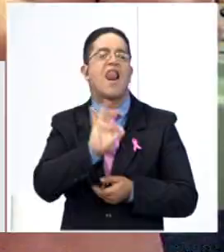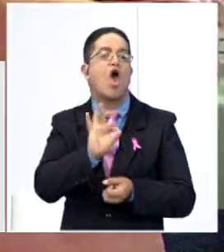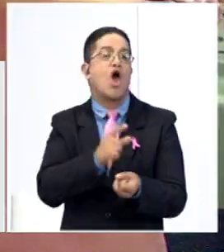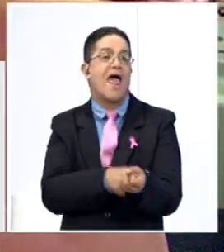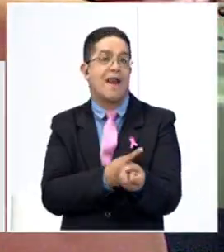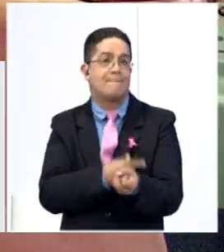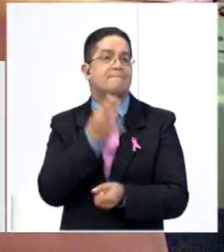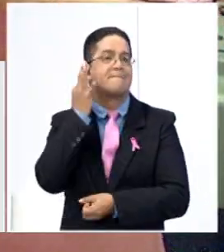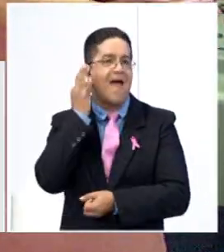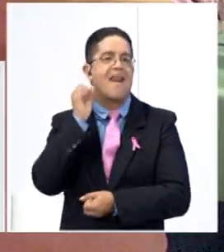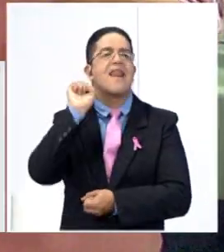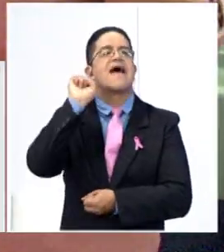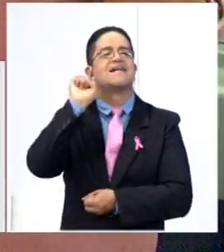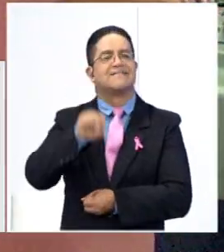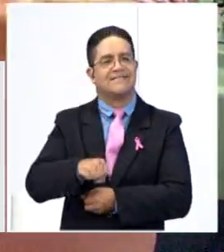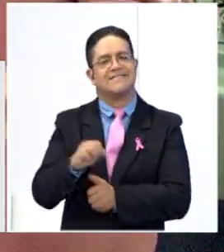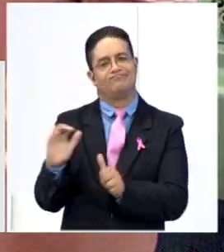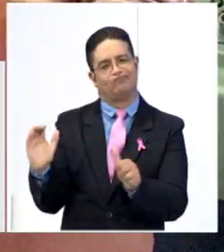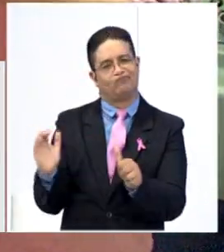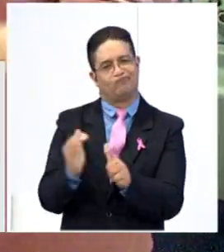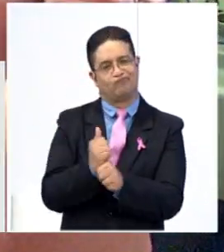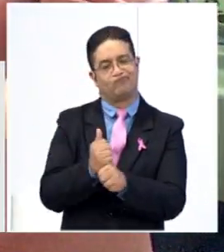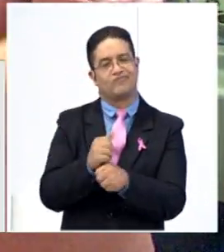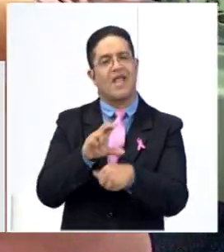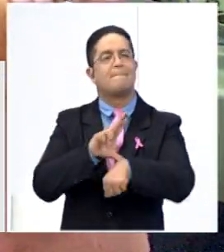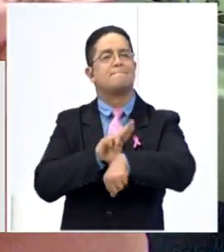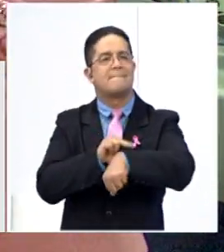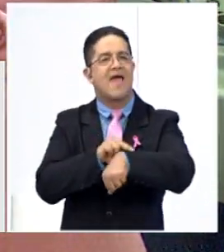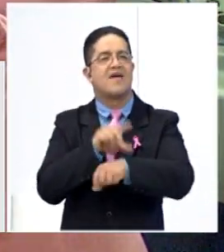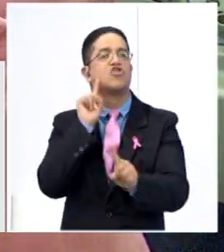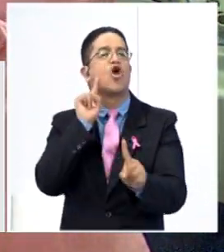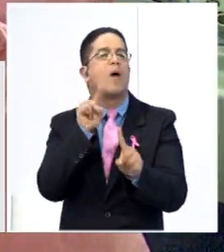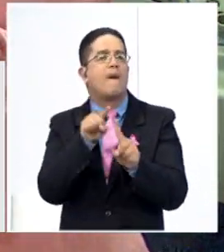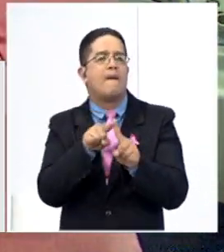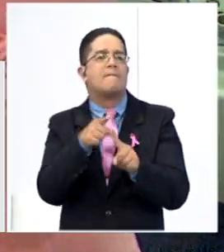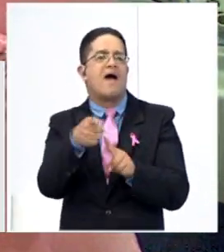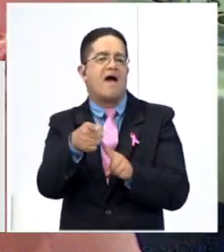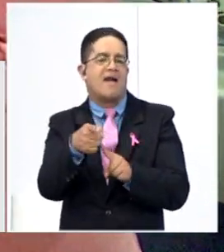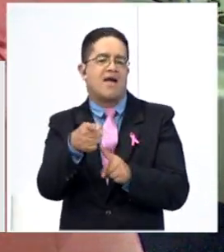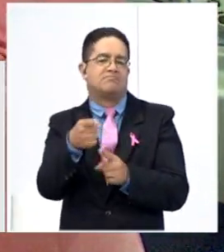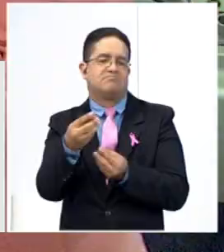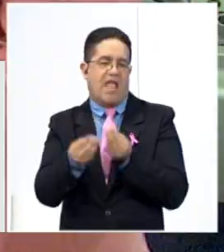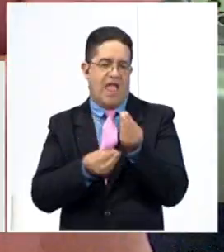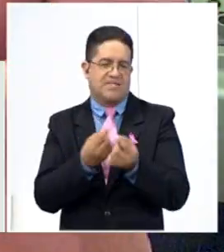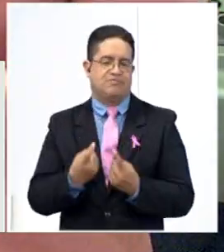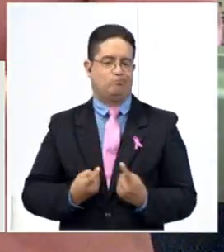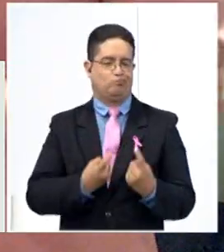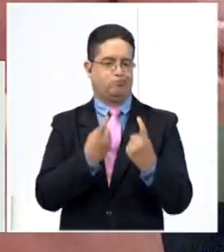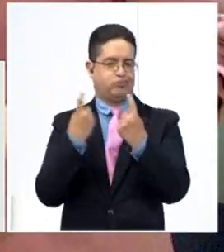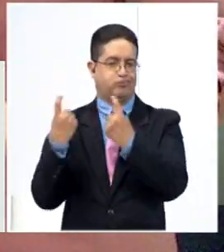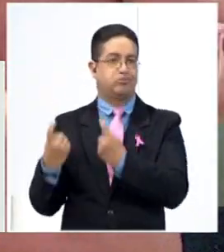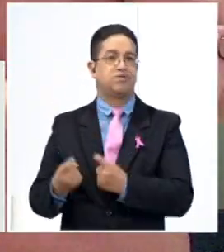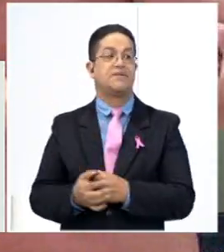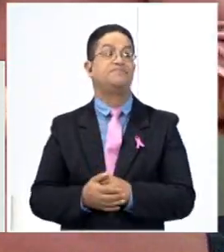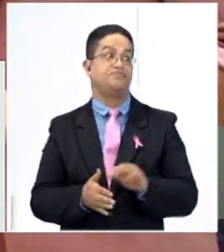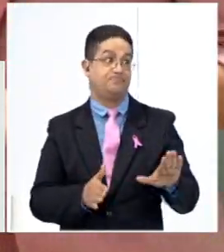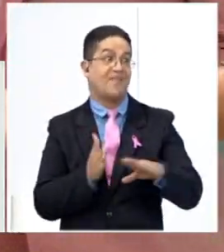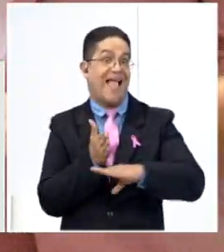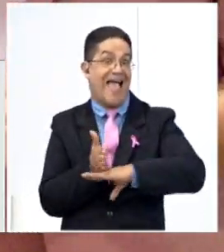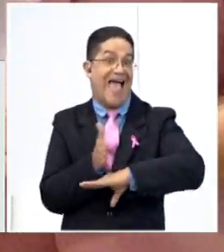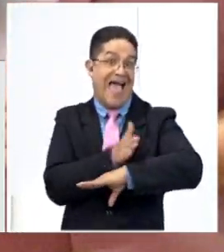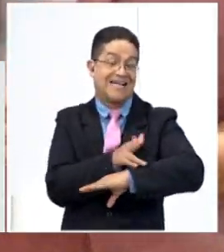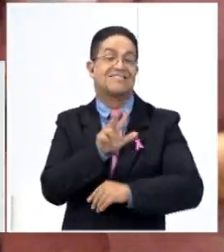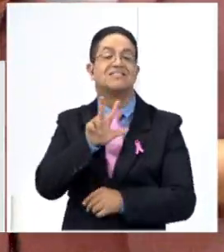sí cambia un poco la determinación del médico para que remitan y se hace el estudio. Antes de los 35